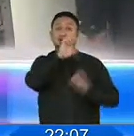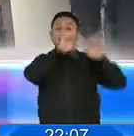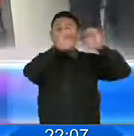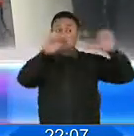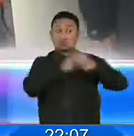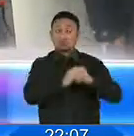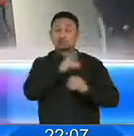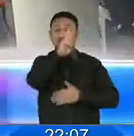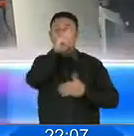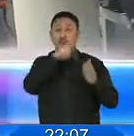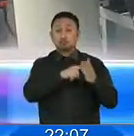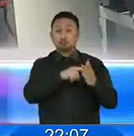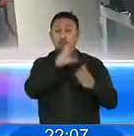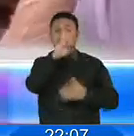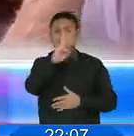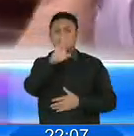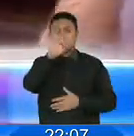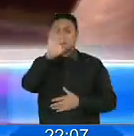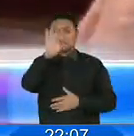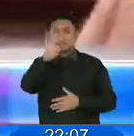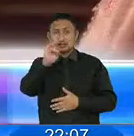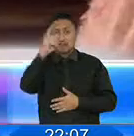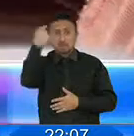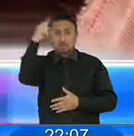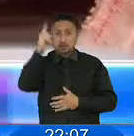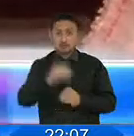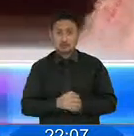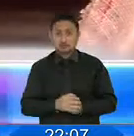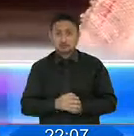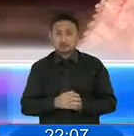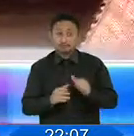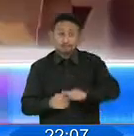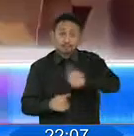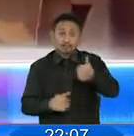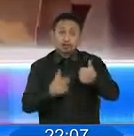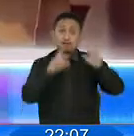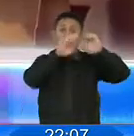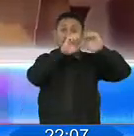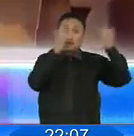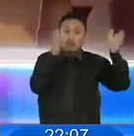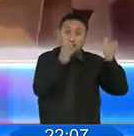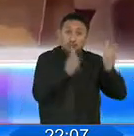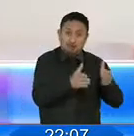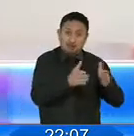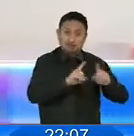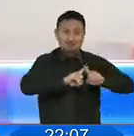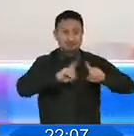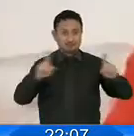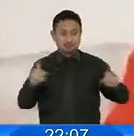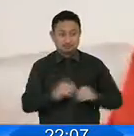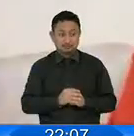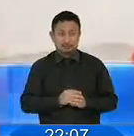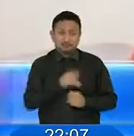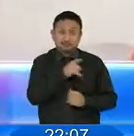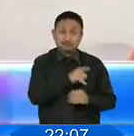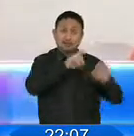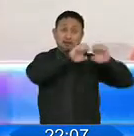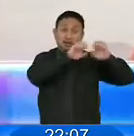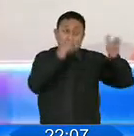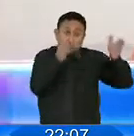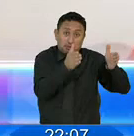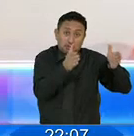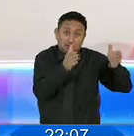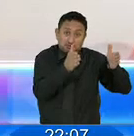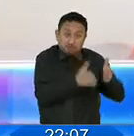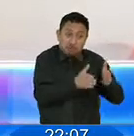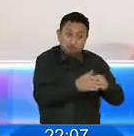2.617 millones de dólares. Otra situación sería la que se vive en la pequeña y mediana industria. Porque esa pequeña empresa que